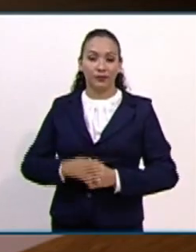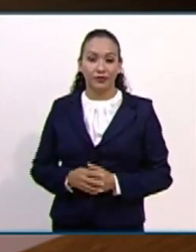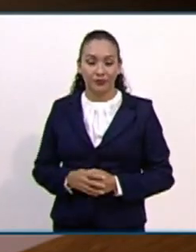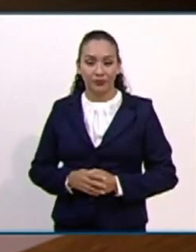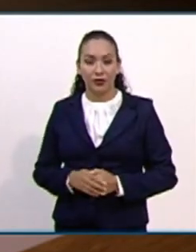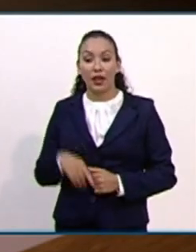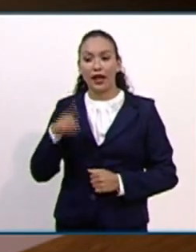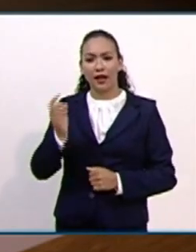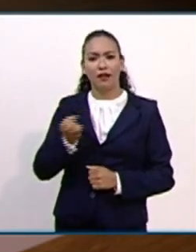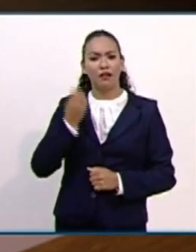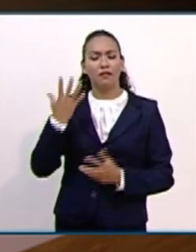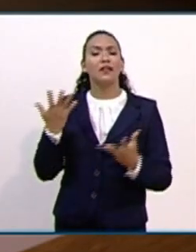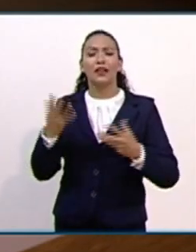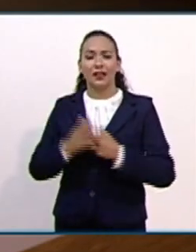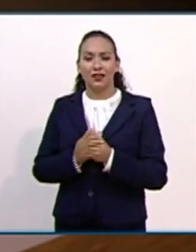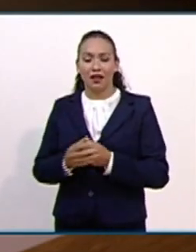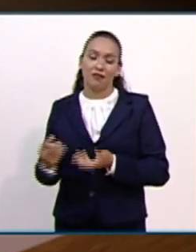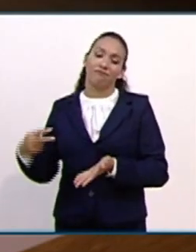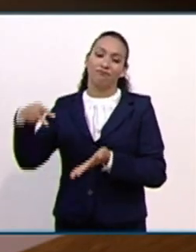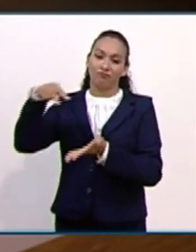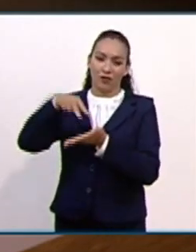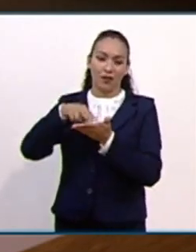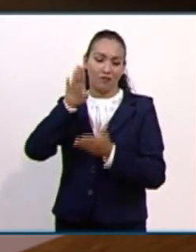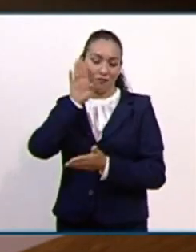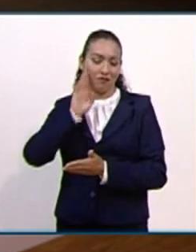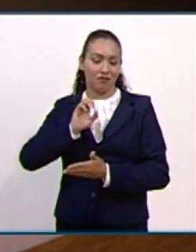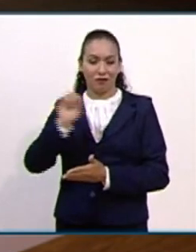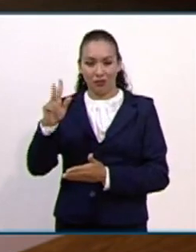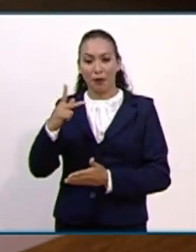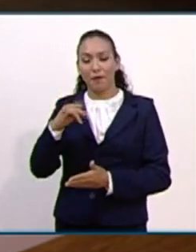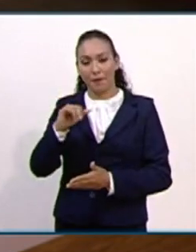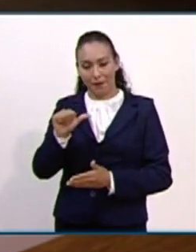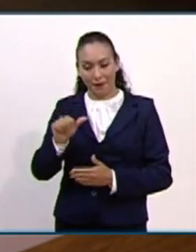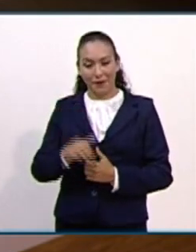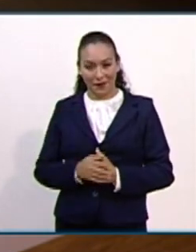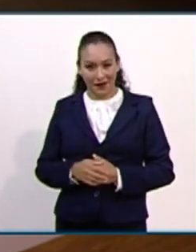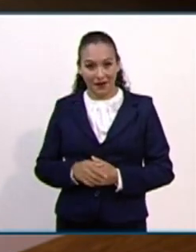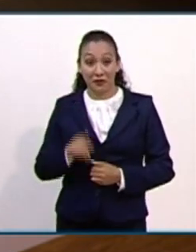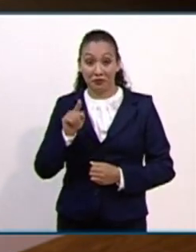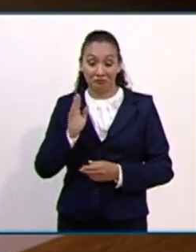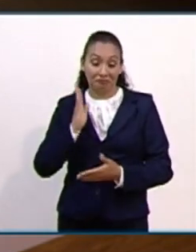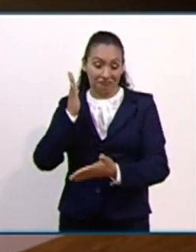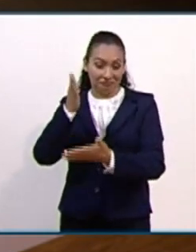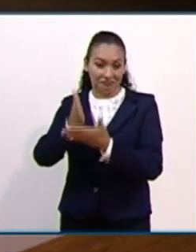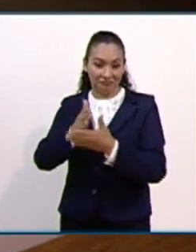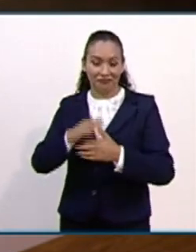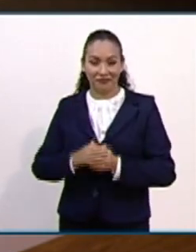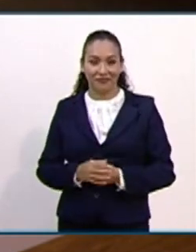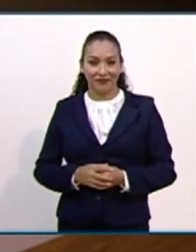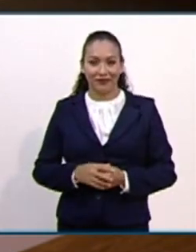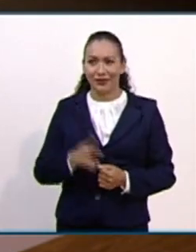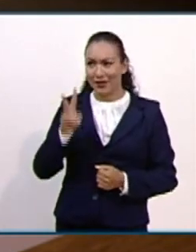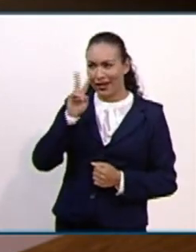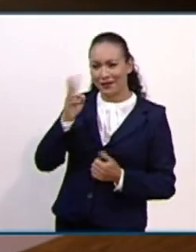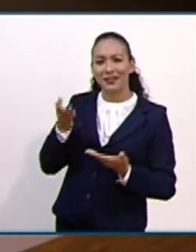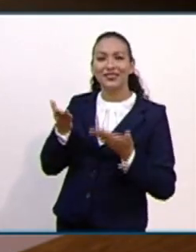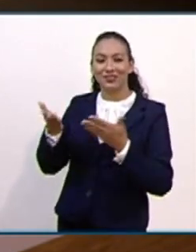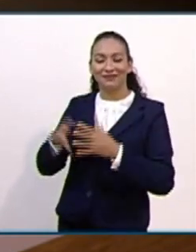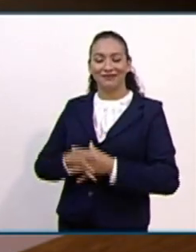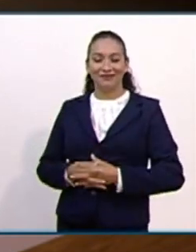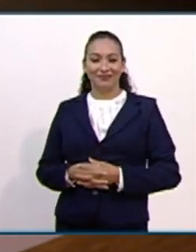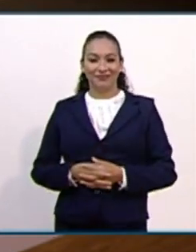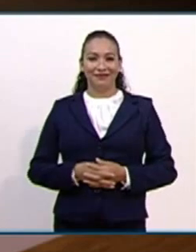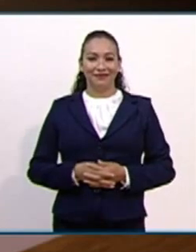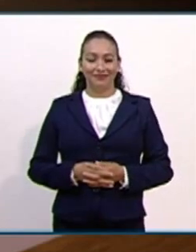una ceremonia en la que estuvo presente la ministra presidenta Norma Lucía Piña Hernández. Adelante, Juan Carlos, muy